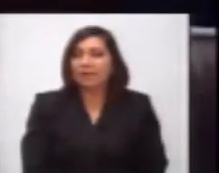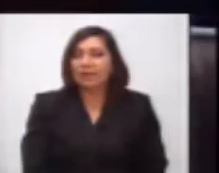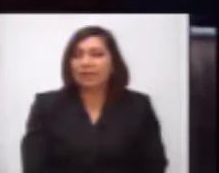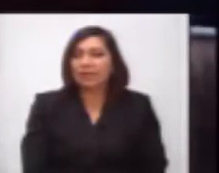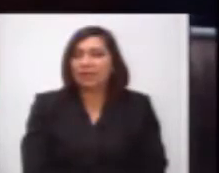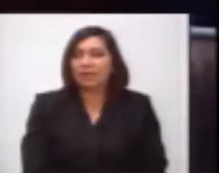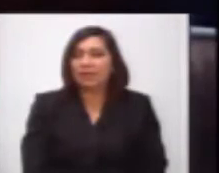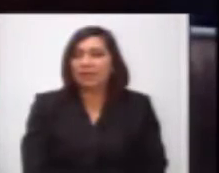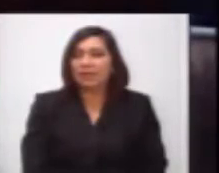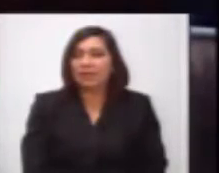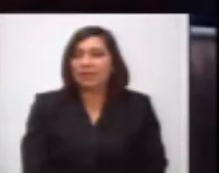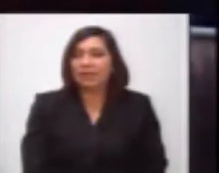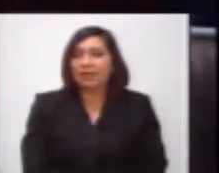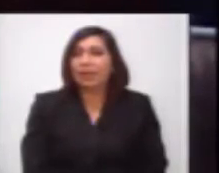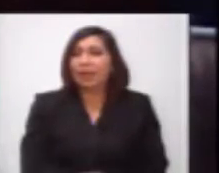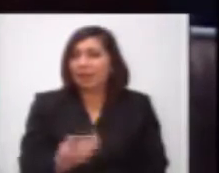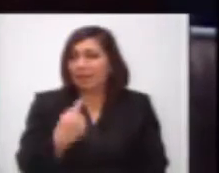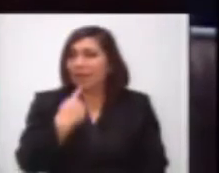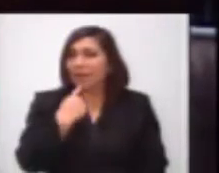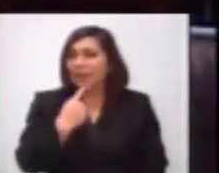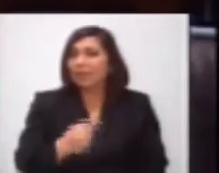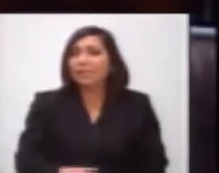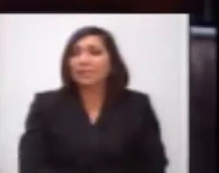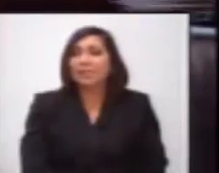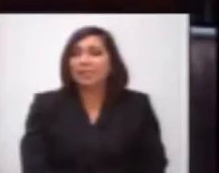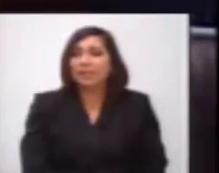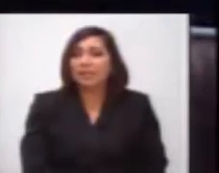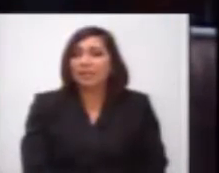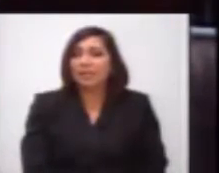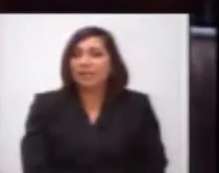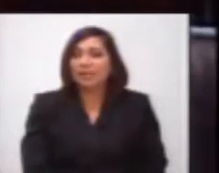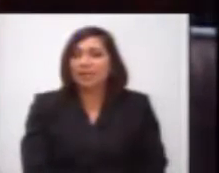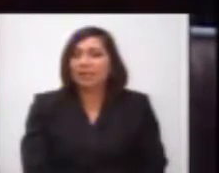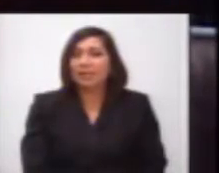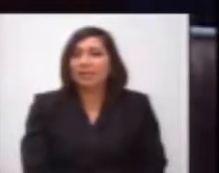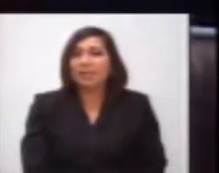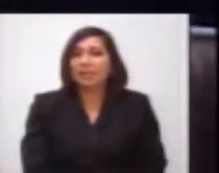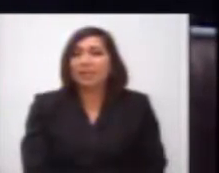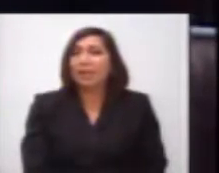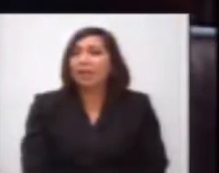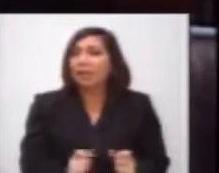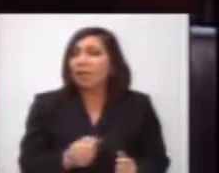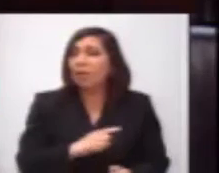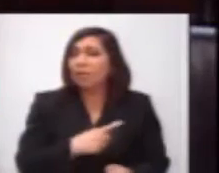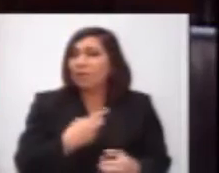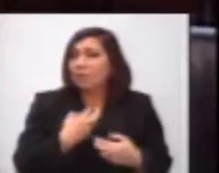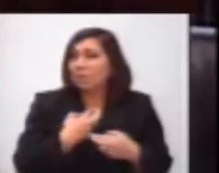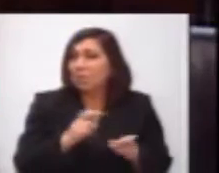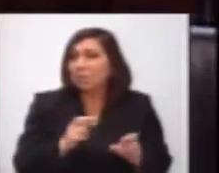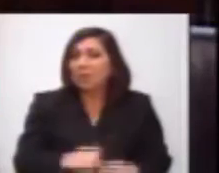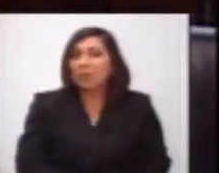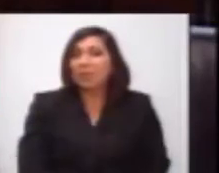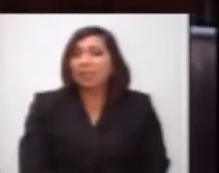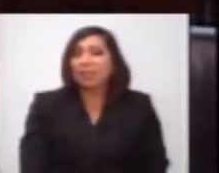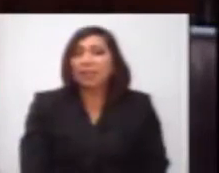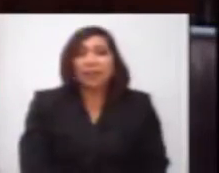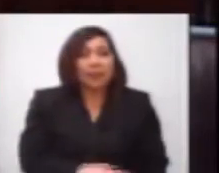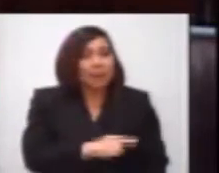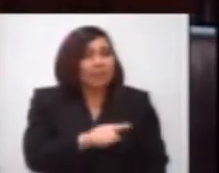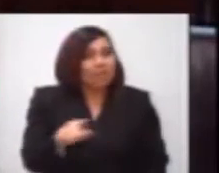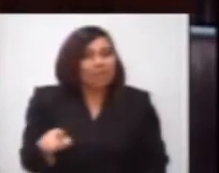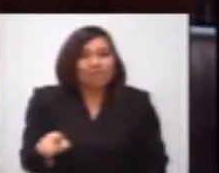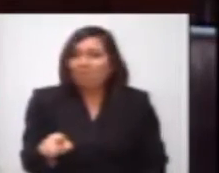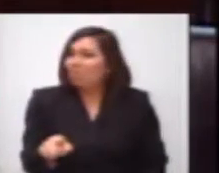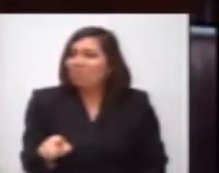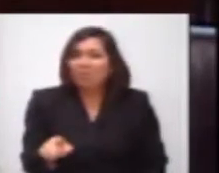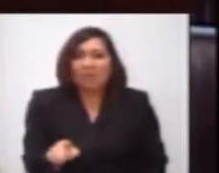Presidenta, hay que decirlo. Hay que decirlo, colegas de Fuerza Popular. Ustedes no